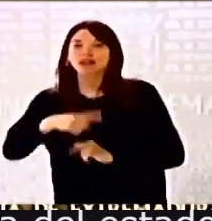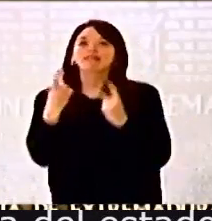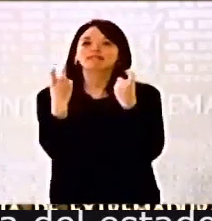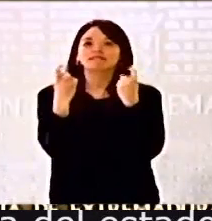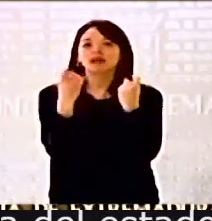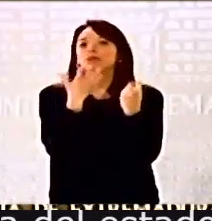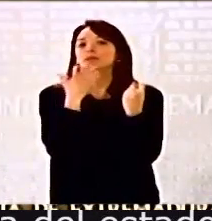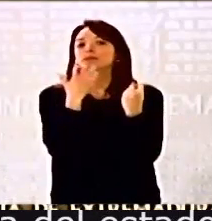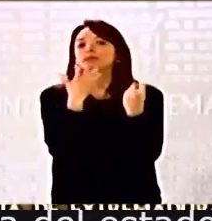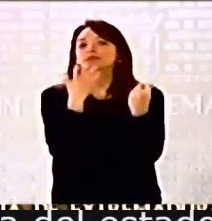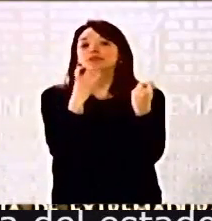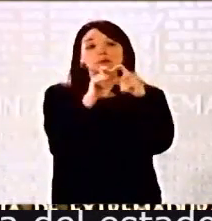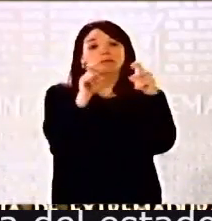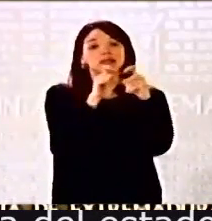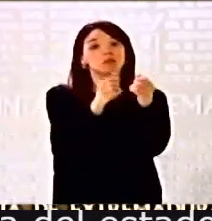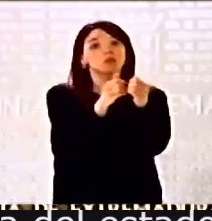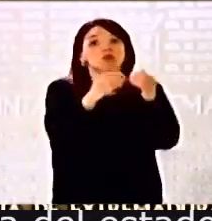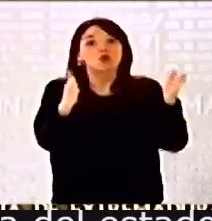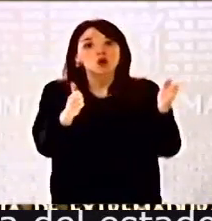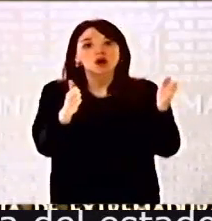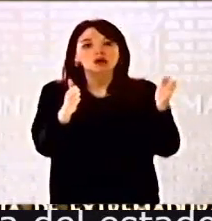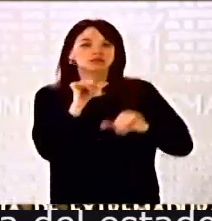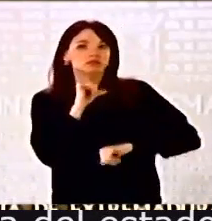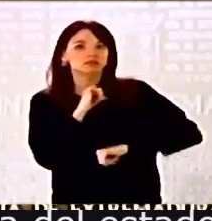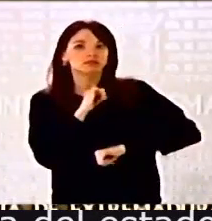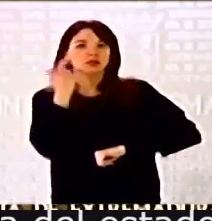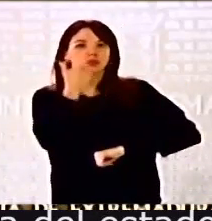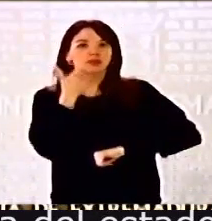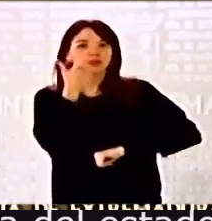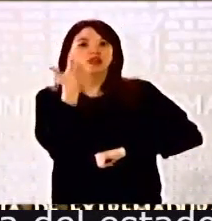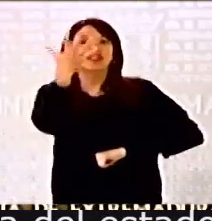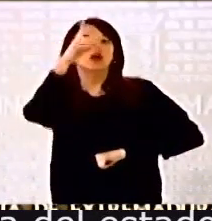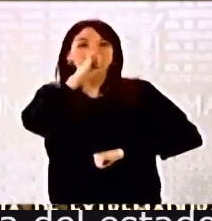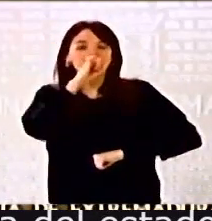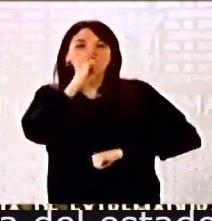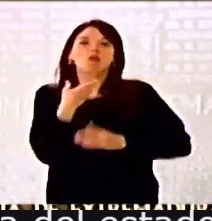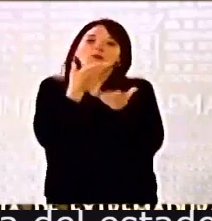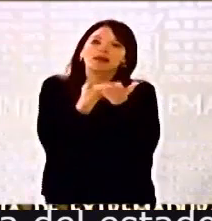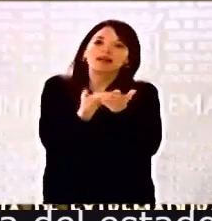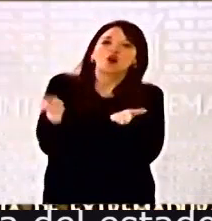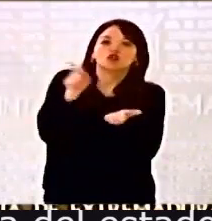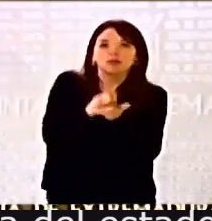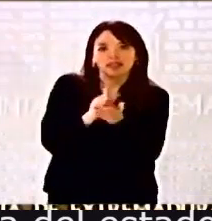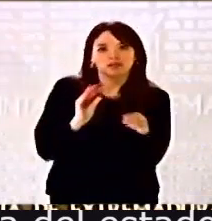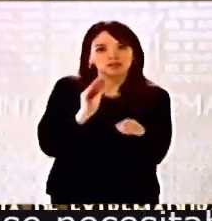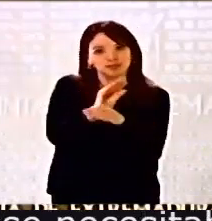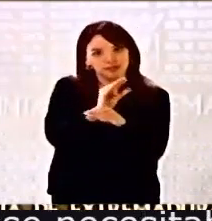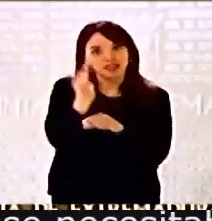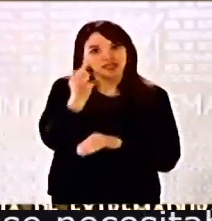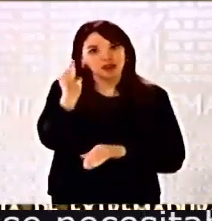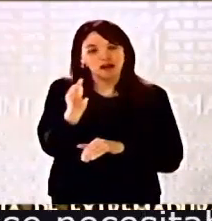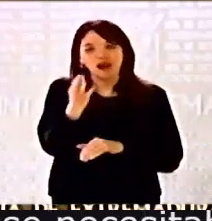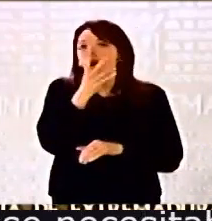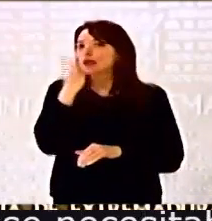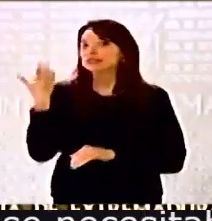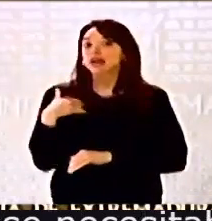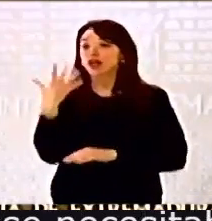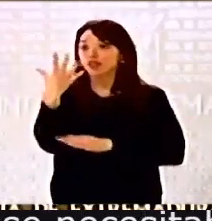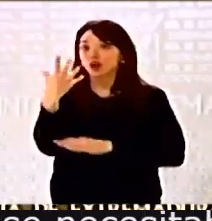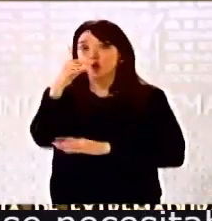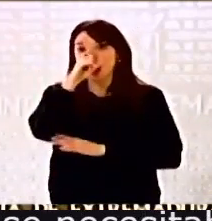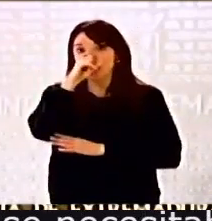para poder volver otra vez a solicitar una subvención para iniciar un proyecto de autónomo. En este caso hemos eliminado esa